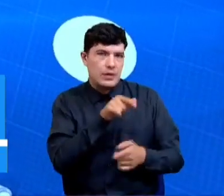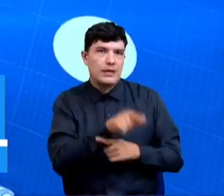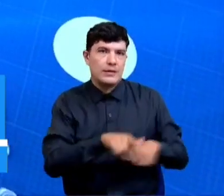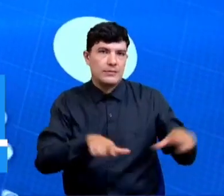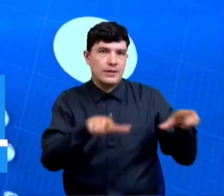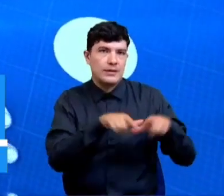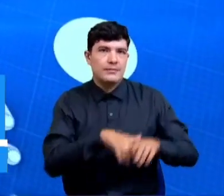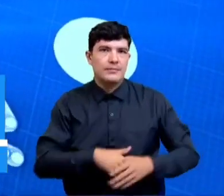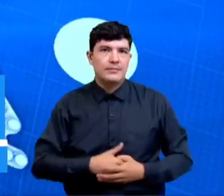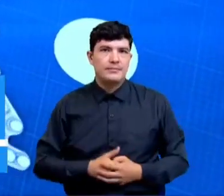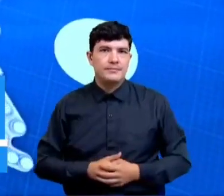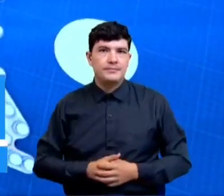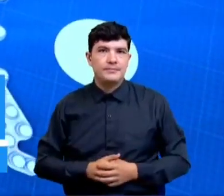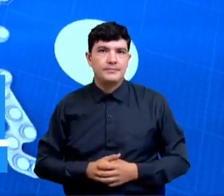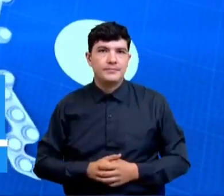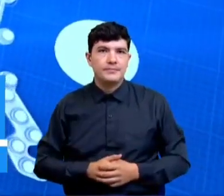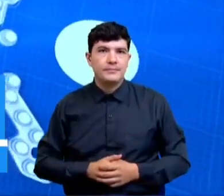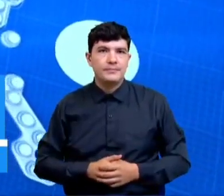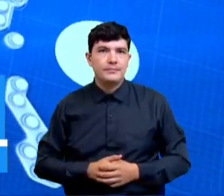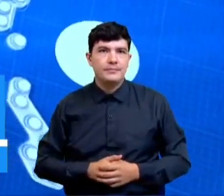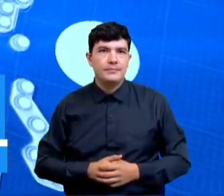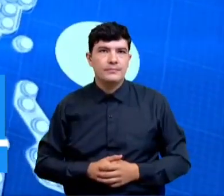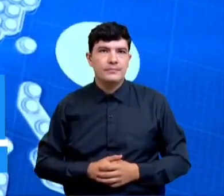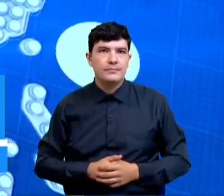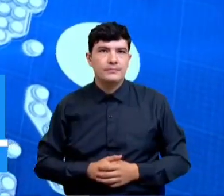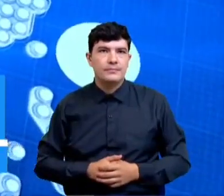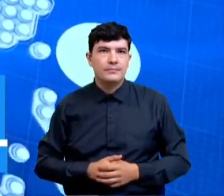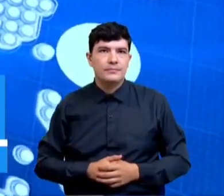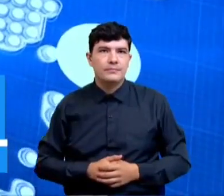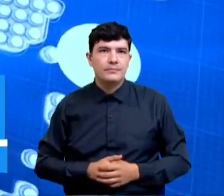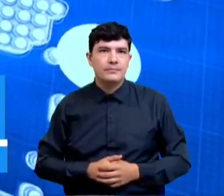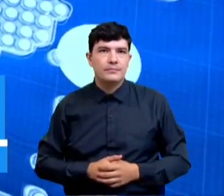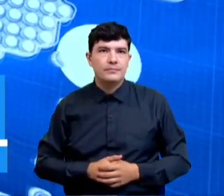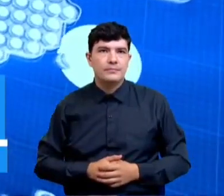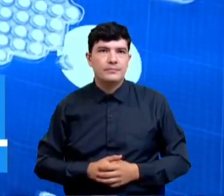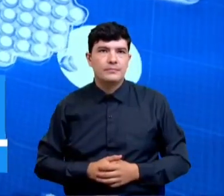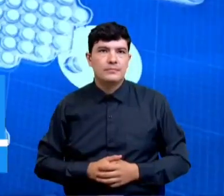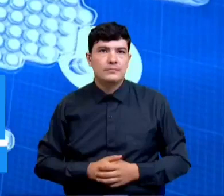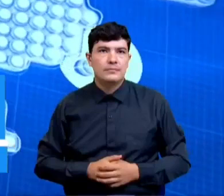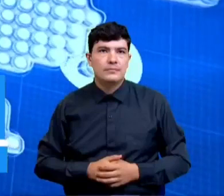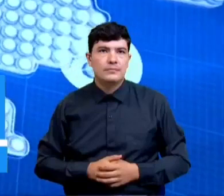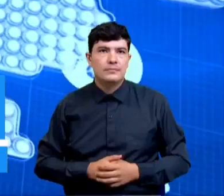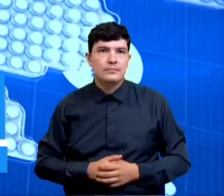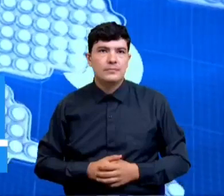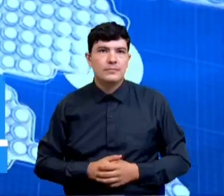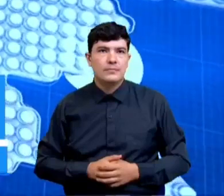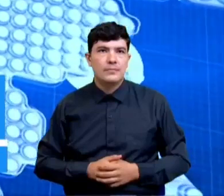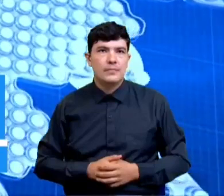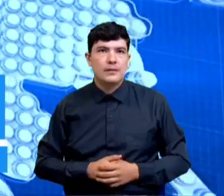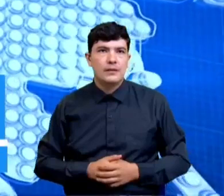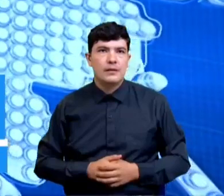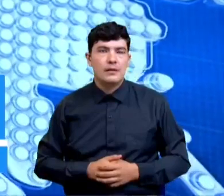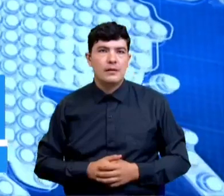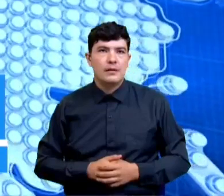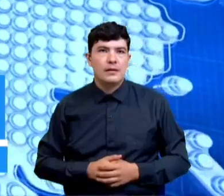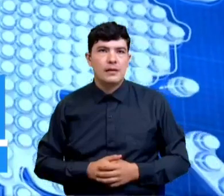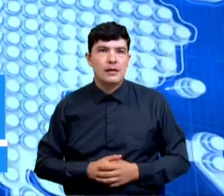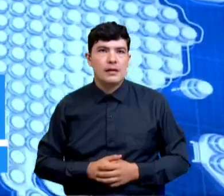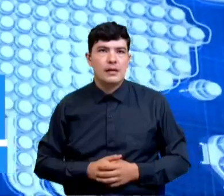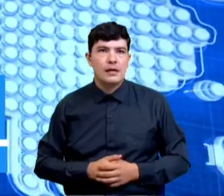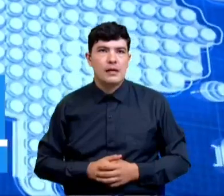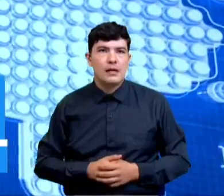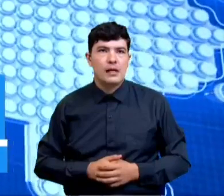Después el tipo se acercó y me dijo que sí, que las había conseguido en la misma cantidad y en el mismo color y que estaban